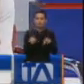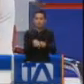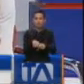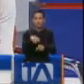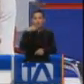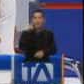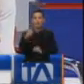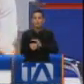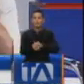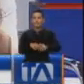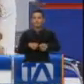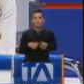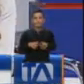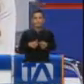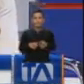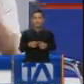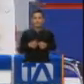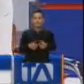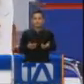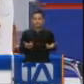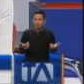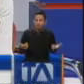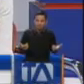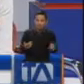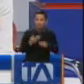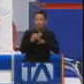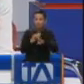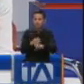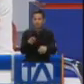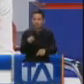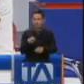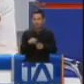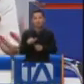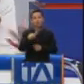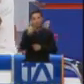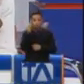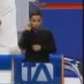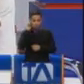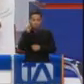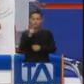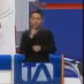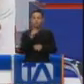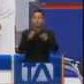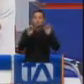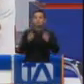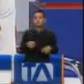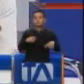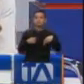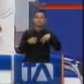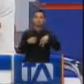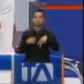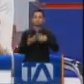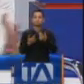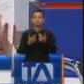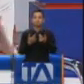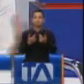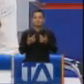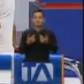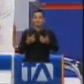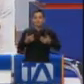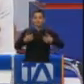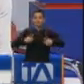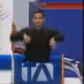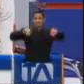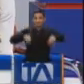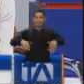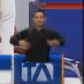al agresor, ¿no? Y es preocupante. También alguna otra chica contaba de que el momento que salió estaba puesta una falda y cuando salió del transporte